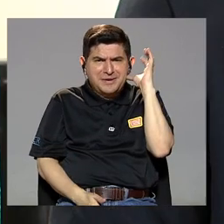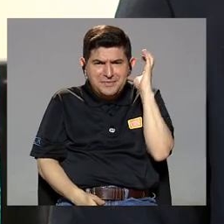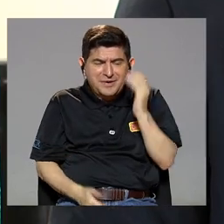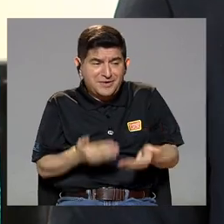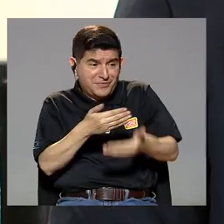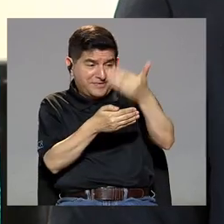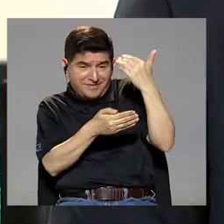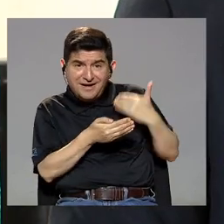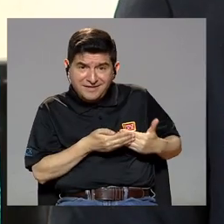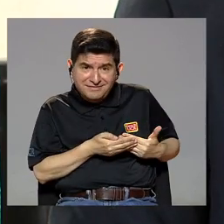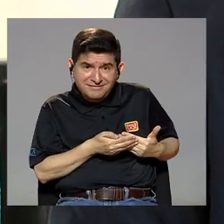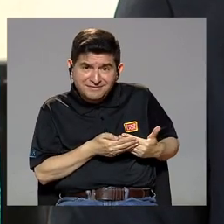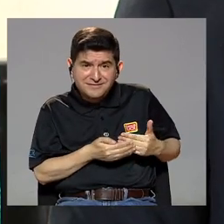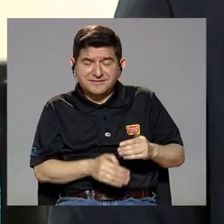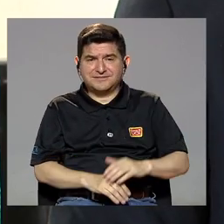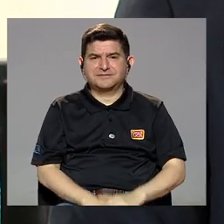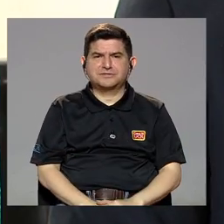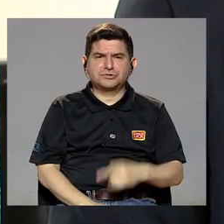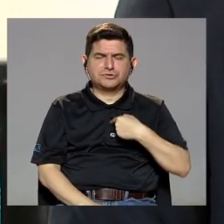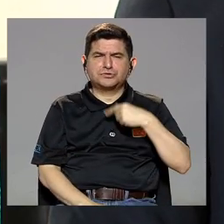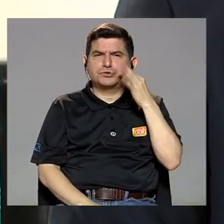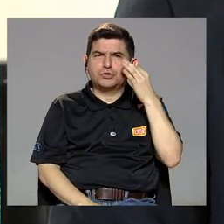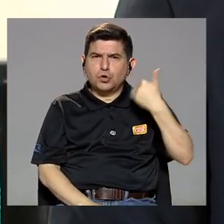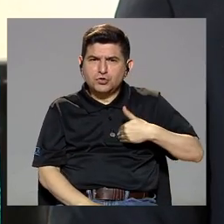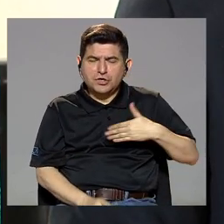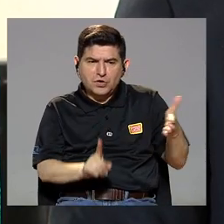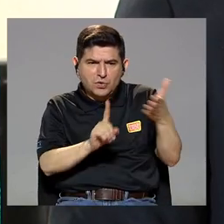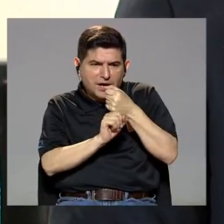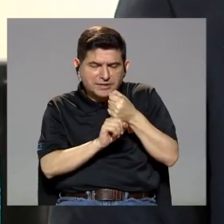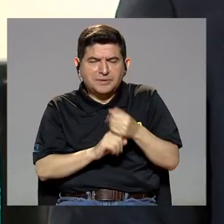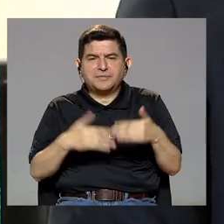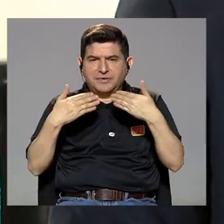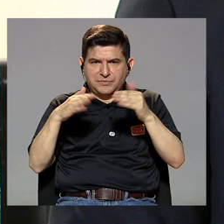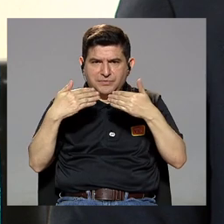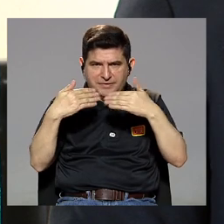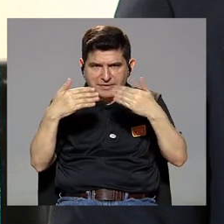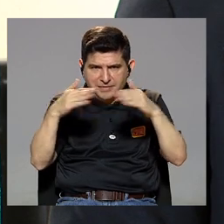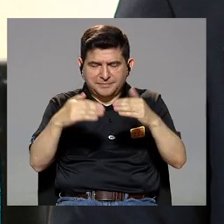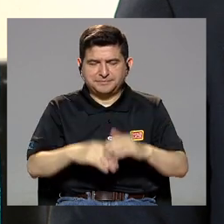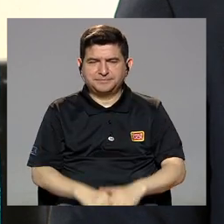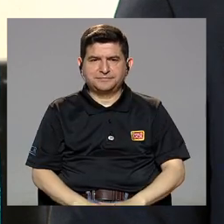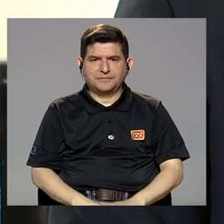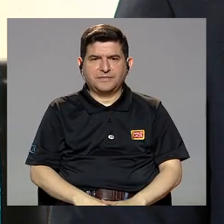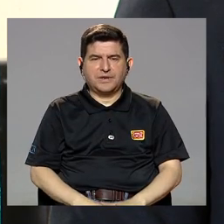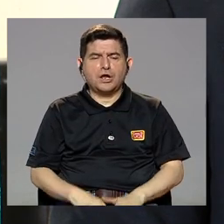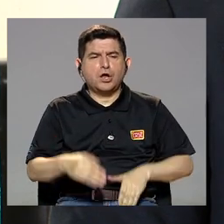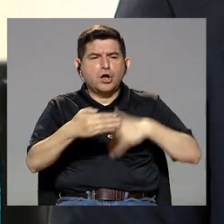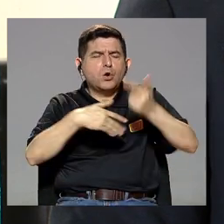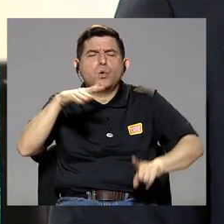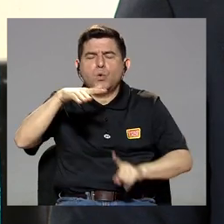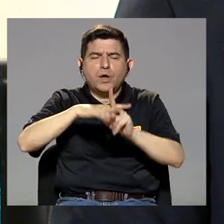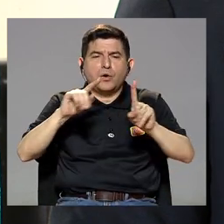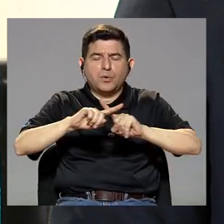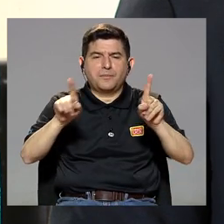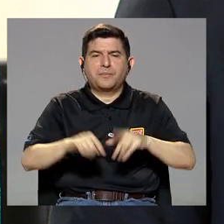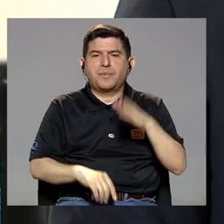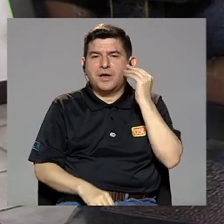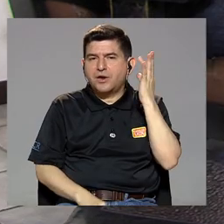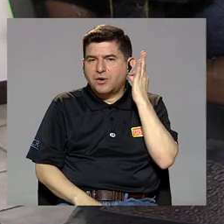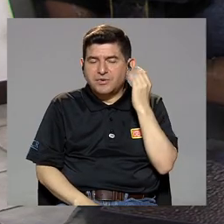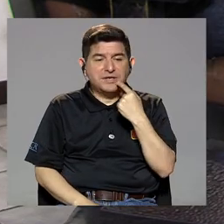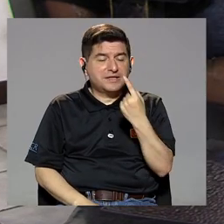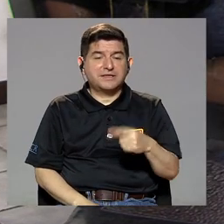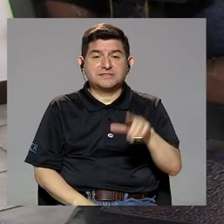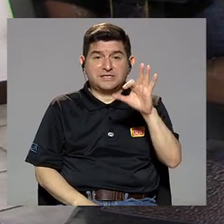pasado porque yo tengo un tío que fue secuestrada en panamá y apareció mucho tiempo después pero dice mi abuelita que ella pasó durante